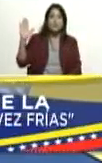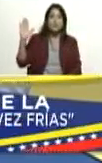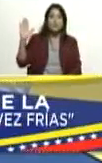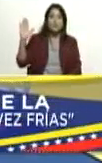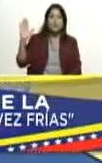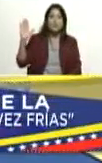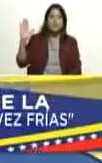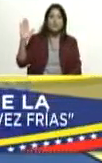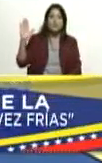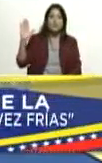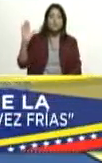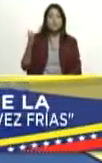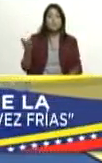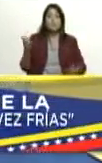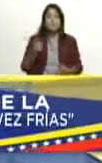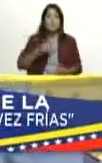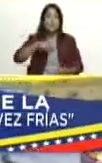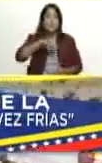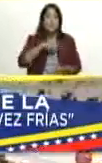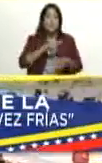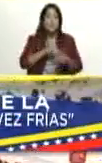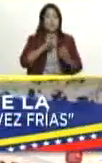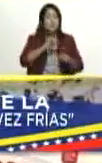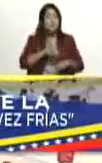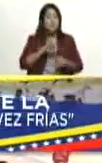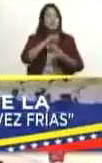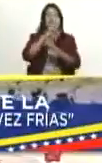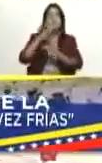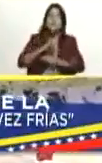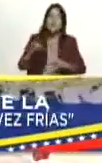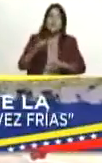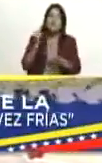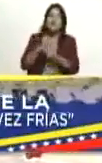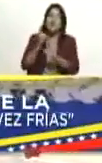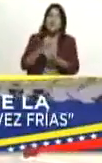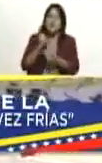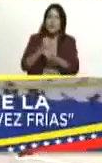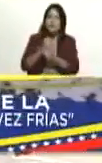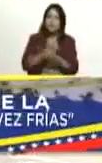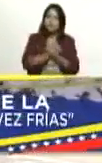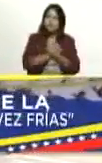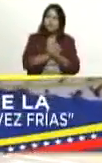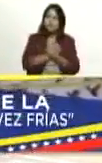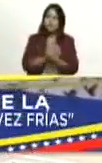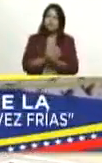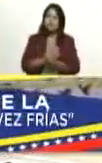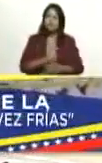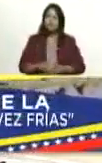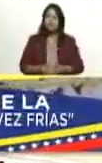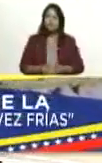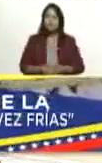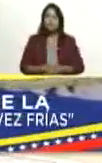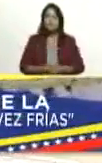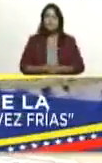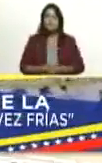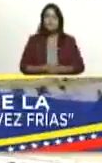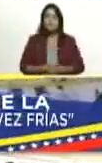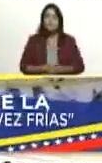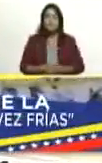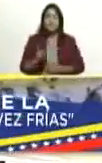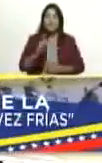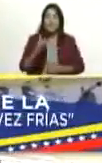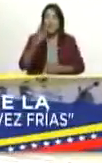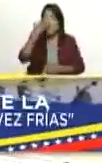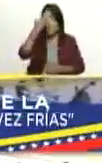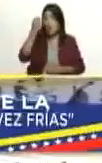médicos mientras somos felices, haciendo nuestro trabajo con amor y vocación, sin olvidar